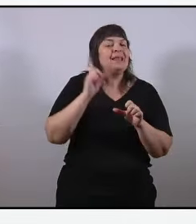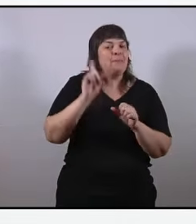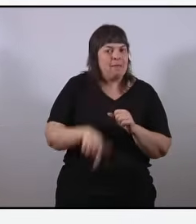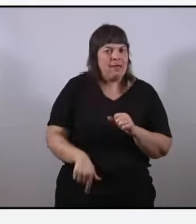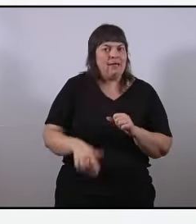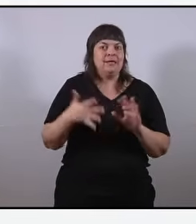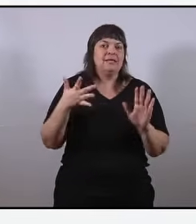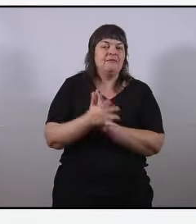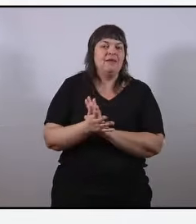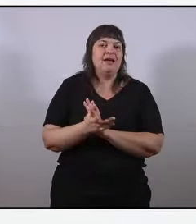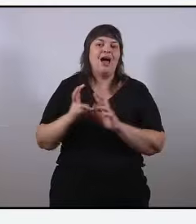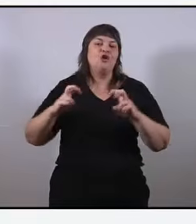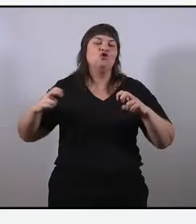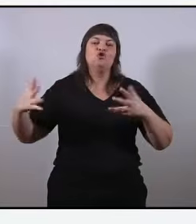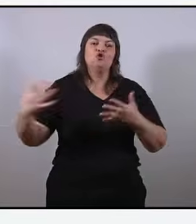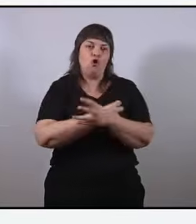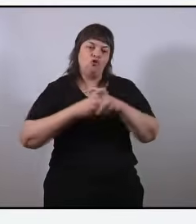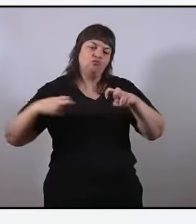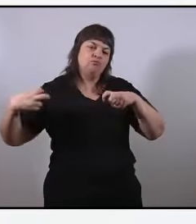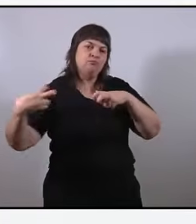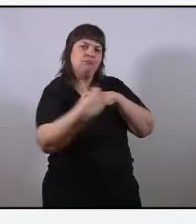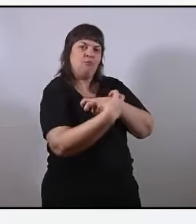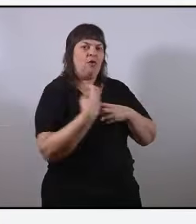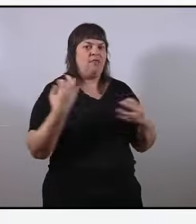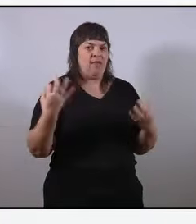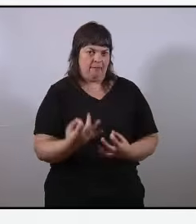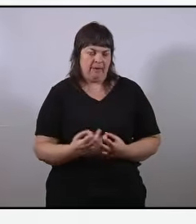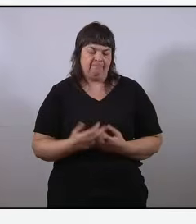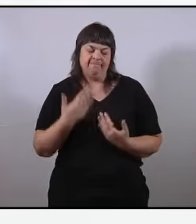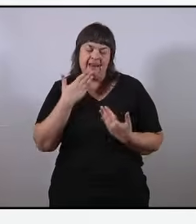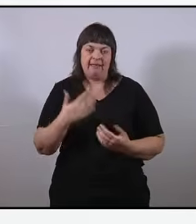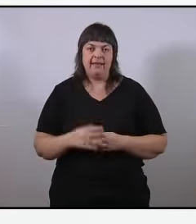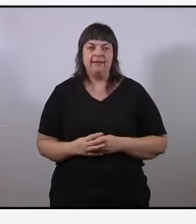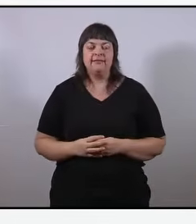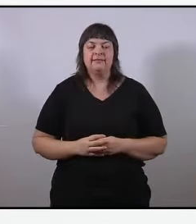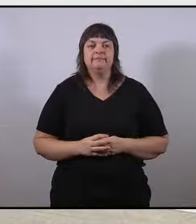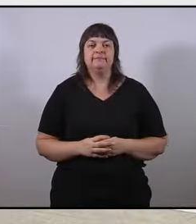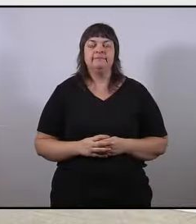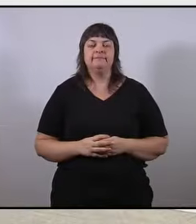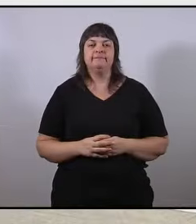negociación multilateral. Gracias.